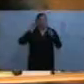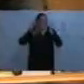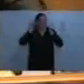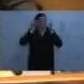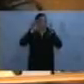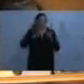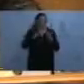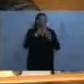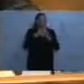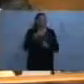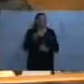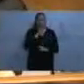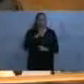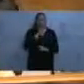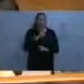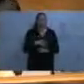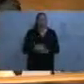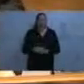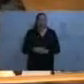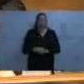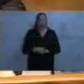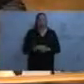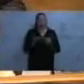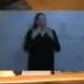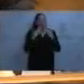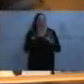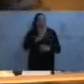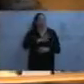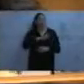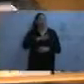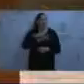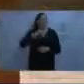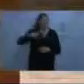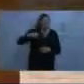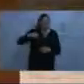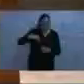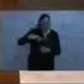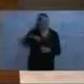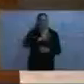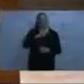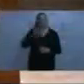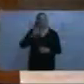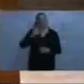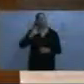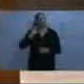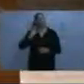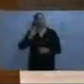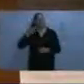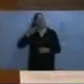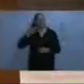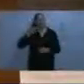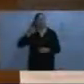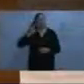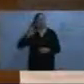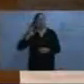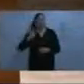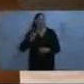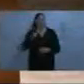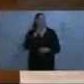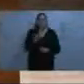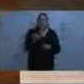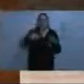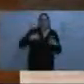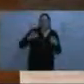Gracias, señor Venta. Señora consejera, tiene la palabra. Sí, muchas gracias, señor presidente. Señor Bentacuel, y como ya he tenido ocasión de manifestar en esta